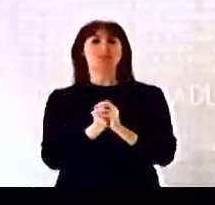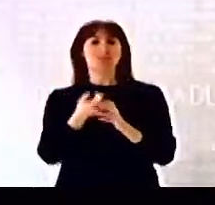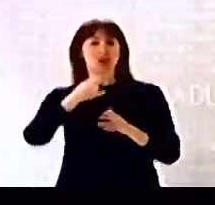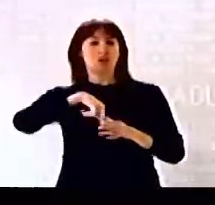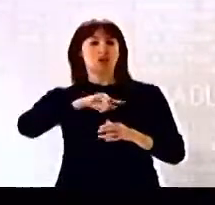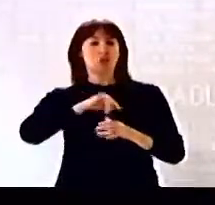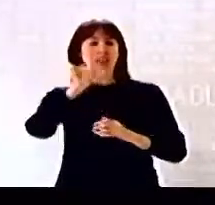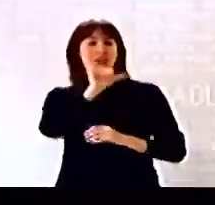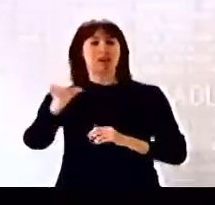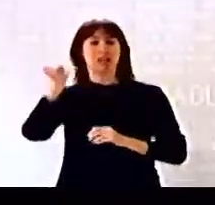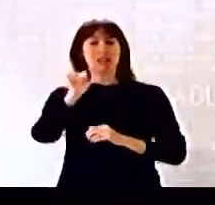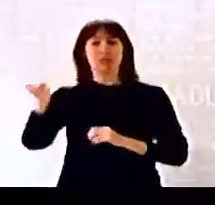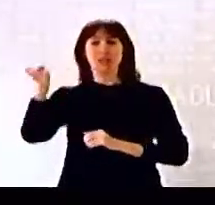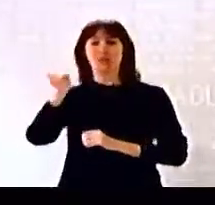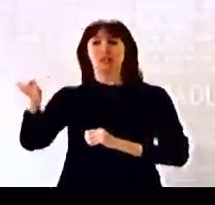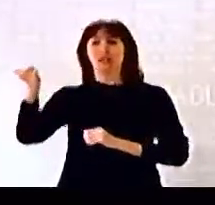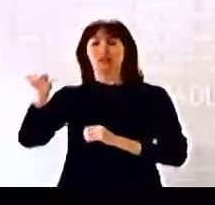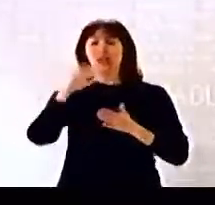recibimos semanalmente